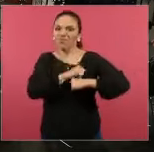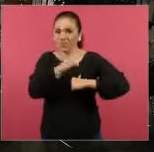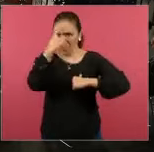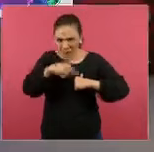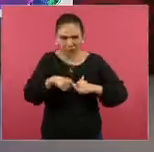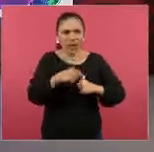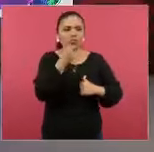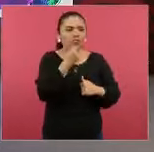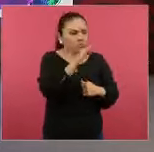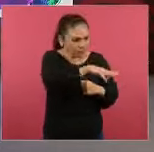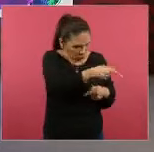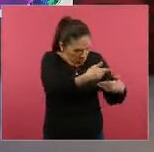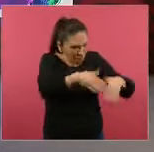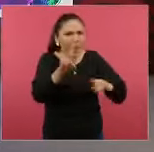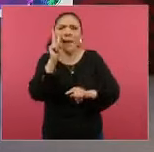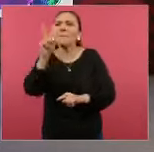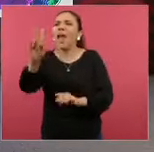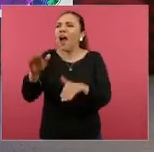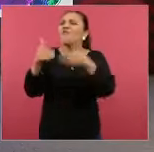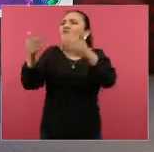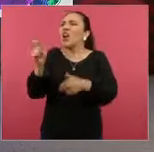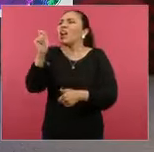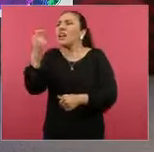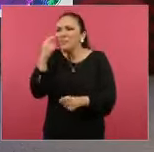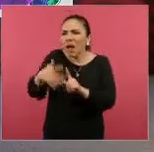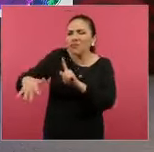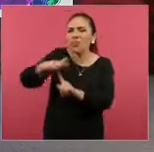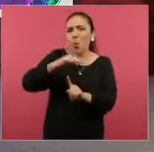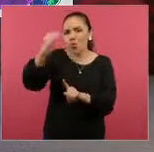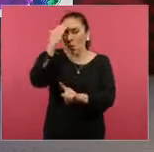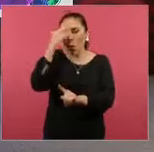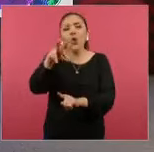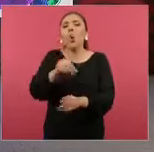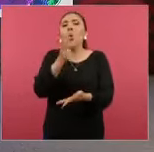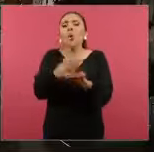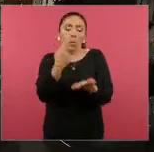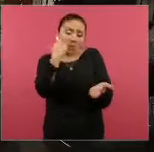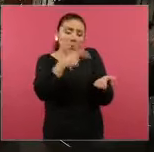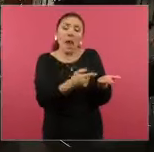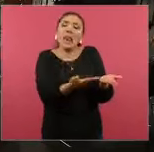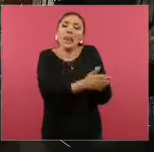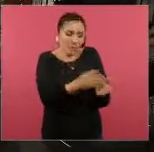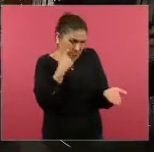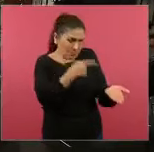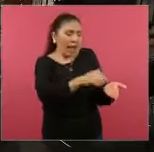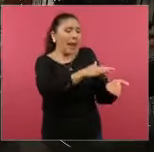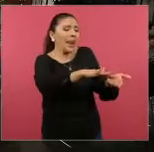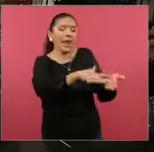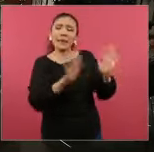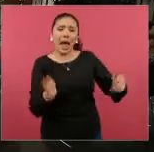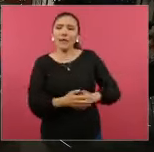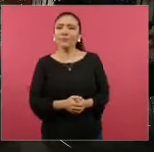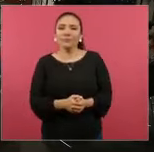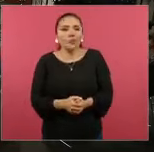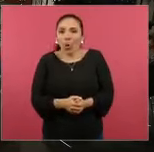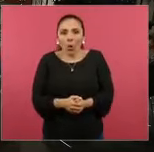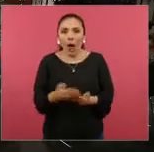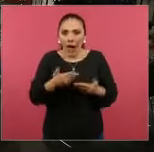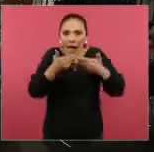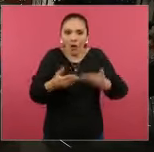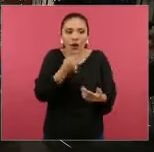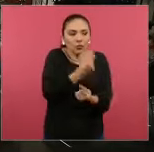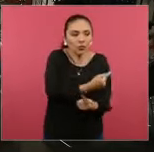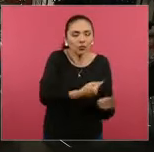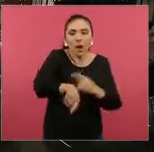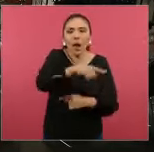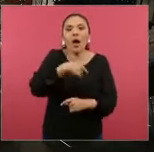realidad. Ya no tenemos que decir: vamos a aprender esta lección, niñas y niños. No, el niño ahora con su curiosidad, con su creatividad,